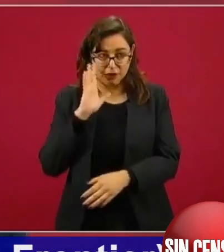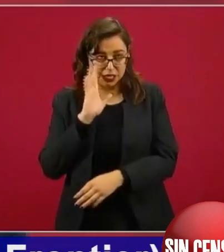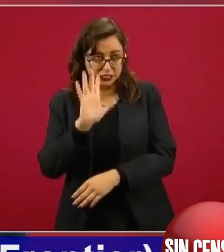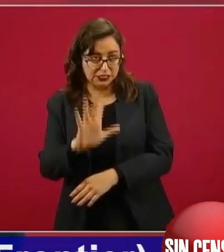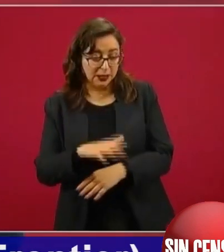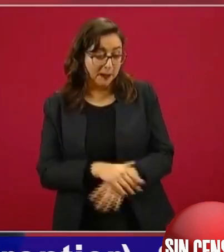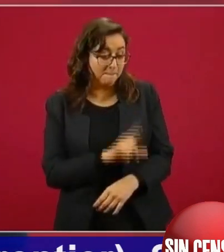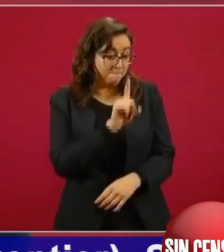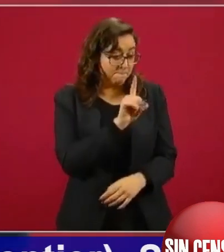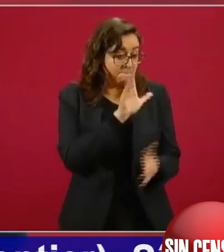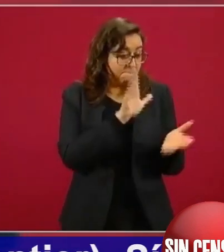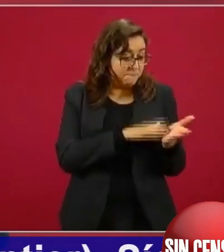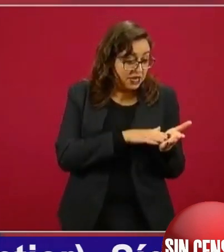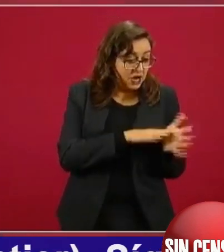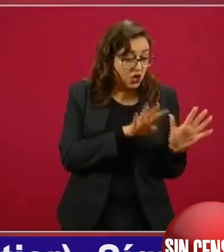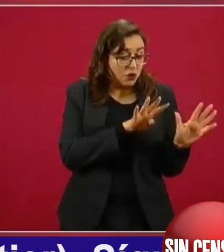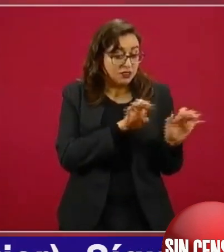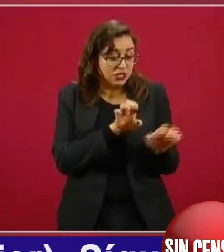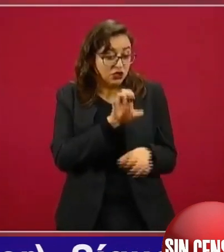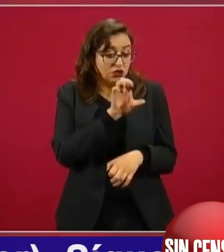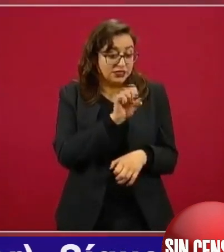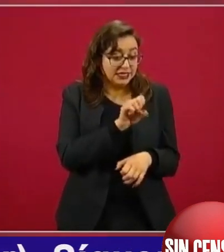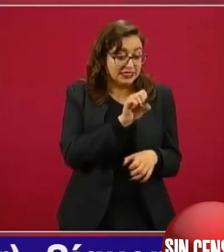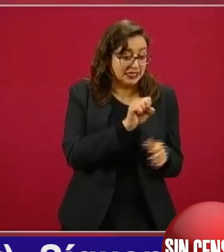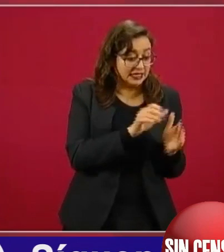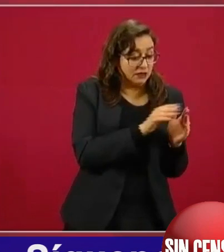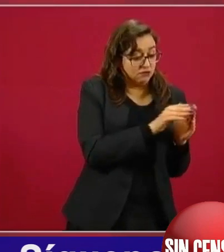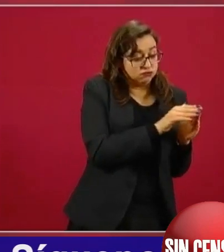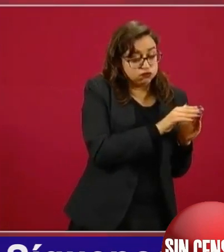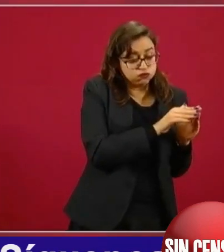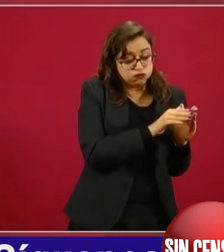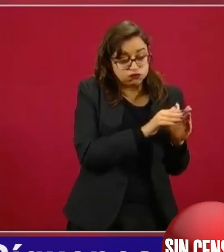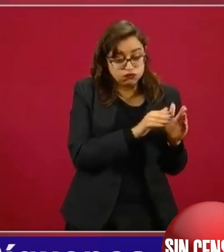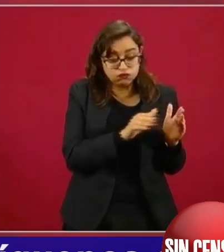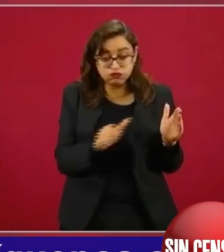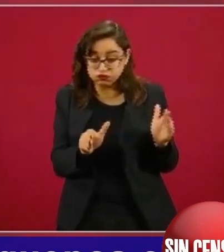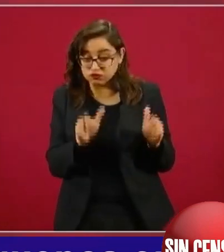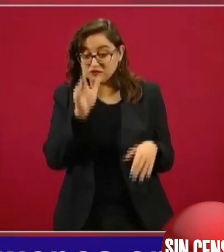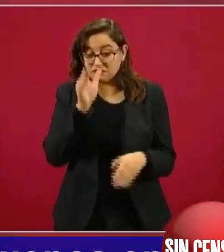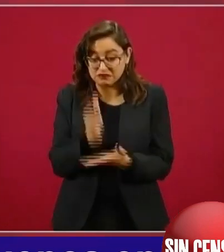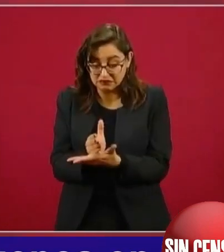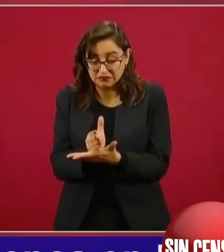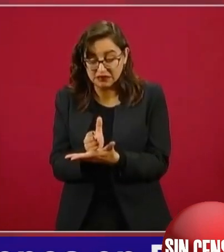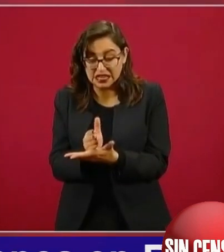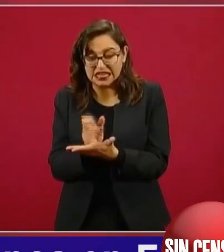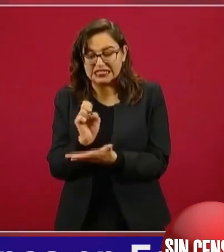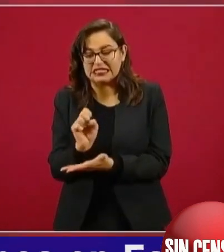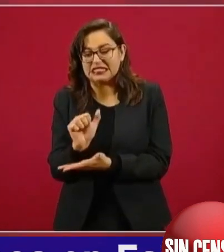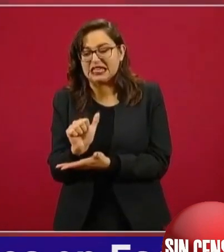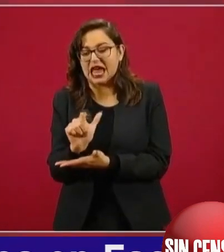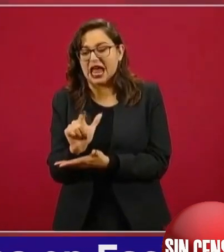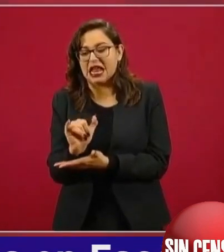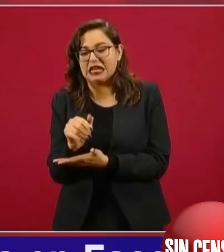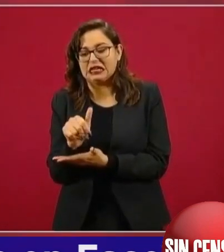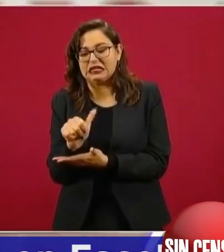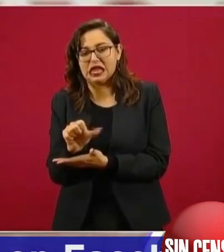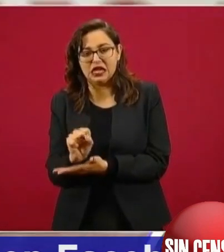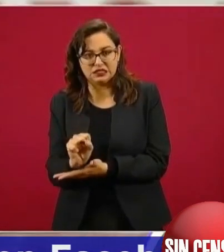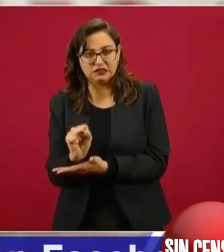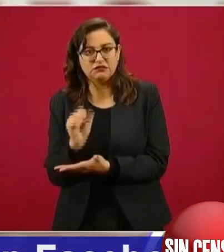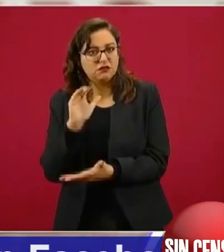1960 hasta Salinas de Gortari, la Comisión Federal de